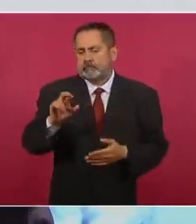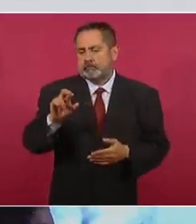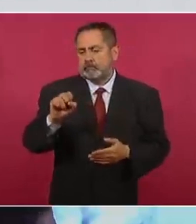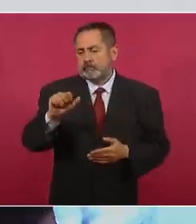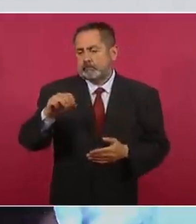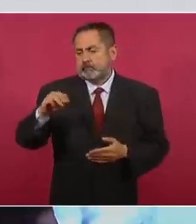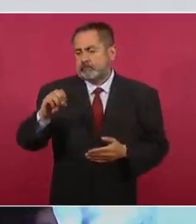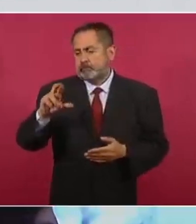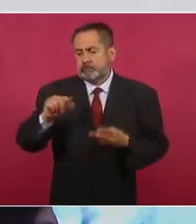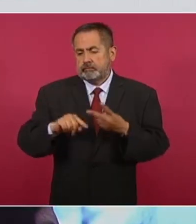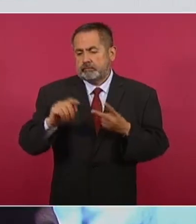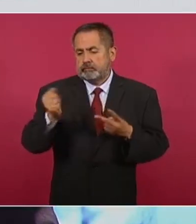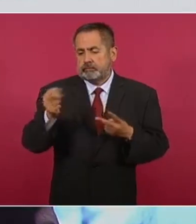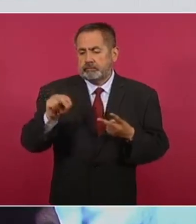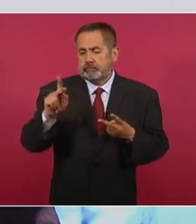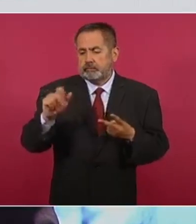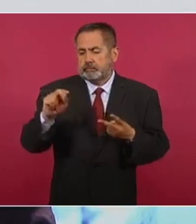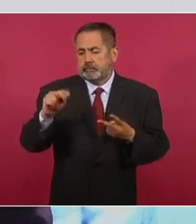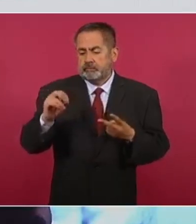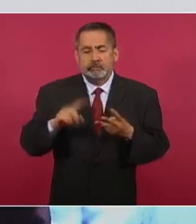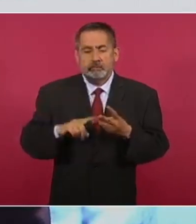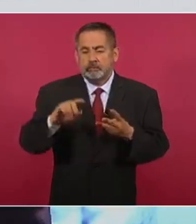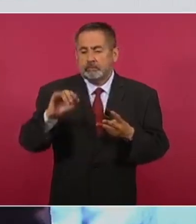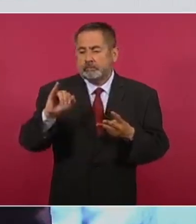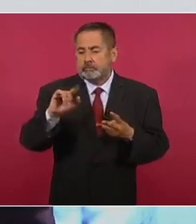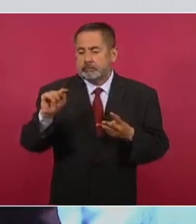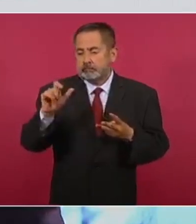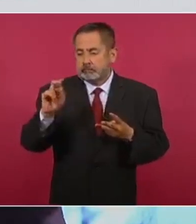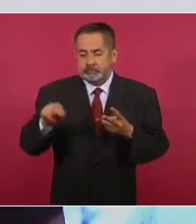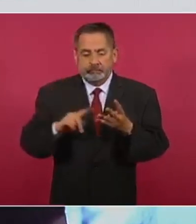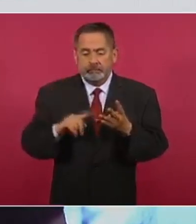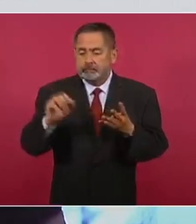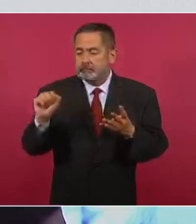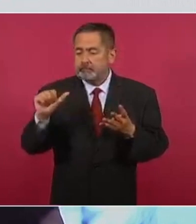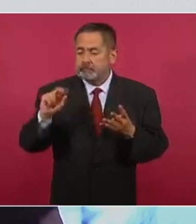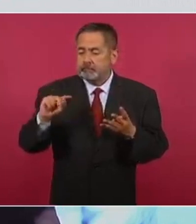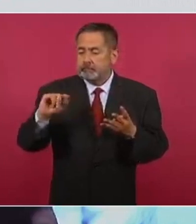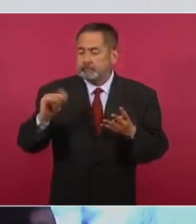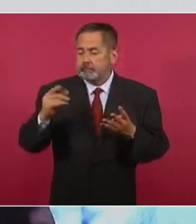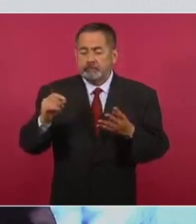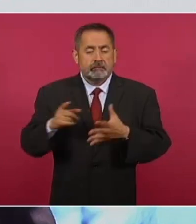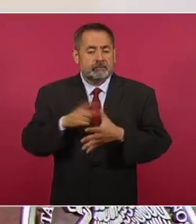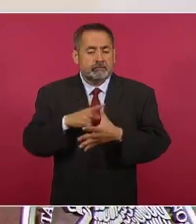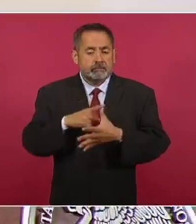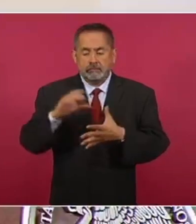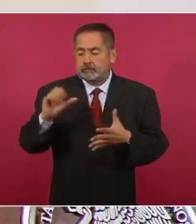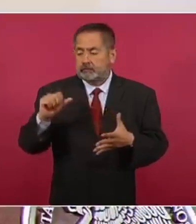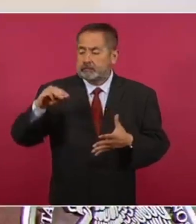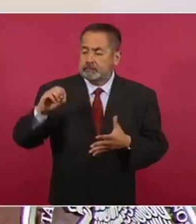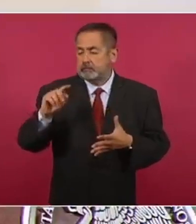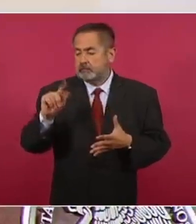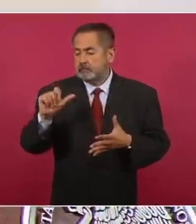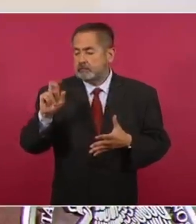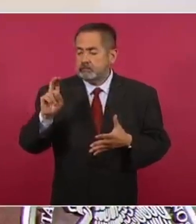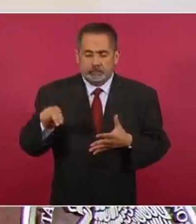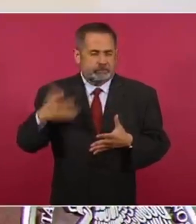hospital de san pancho de ixtlán del río el de santiago ixcuintla el del puente el del puente de camotlán que ya habíamos